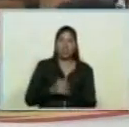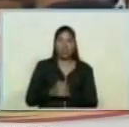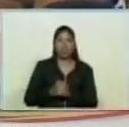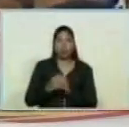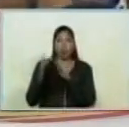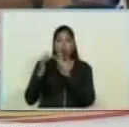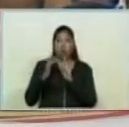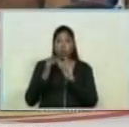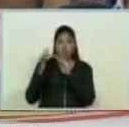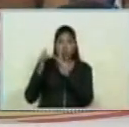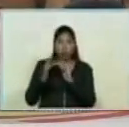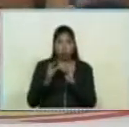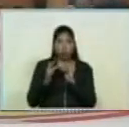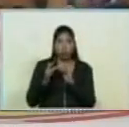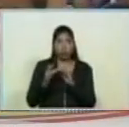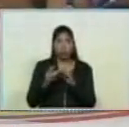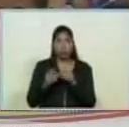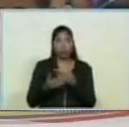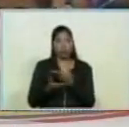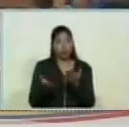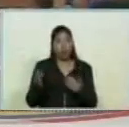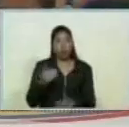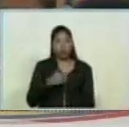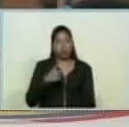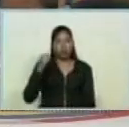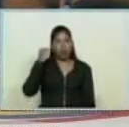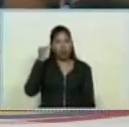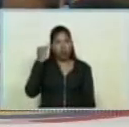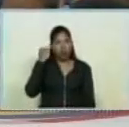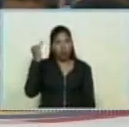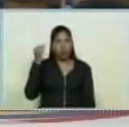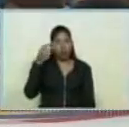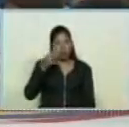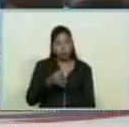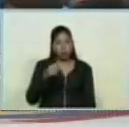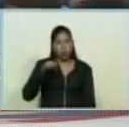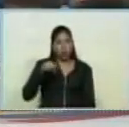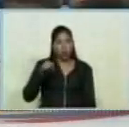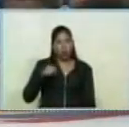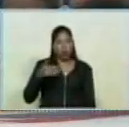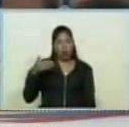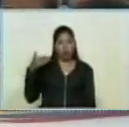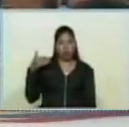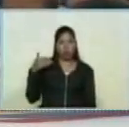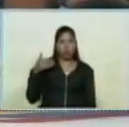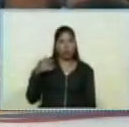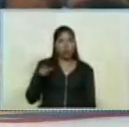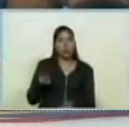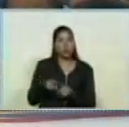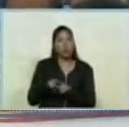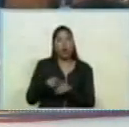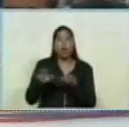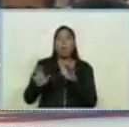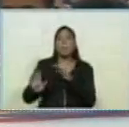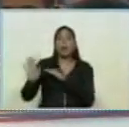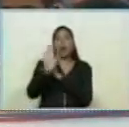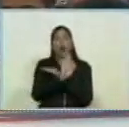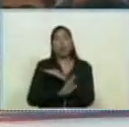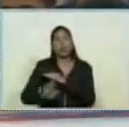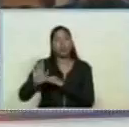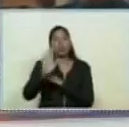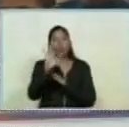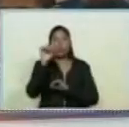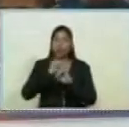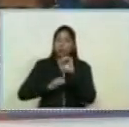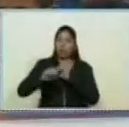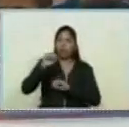niños de ese futuro que usted está acaba de ratificar y acaba de ratificarse como el protector del futuro. Aquí están estos niños,